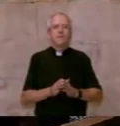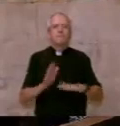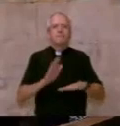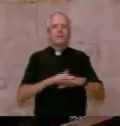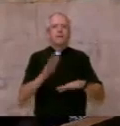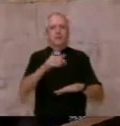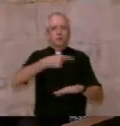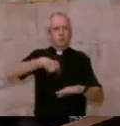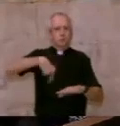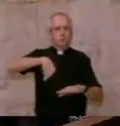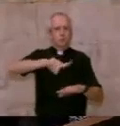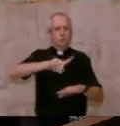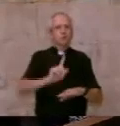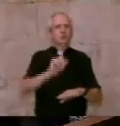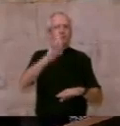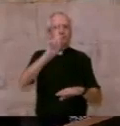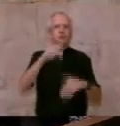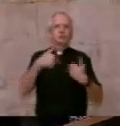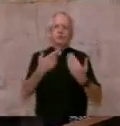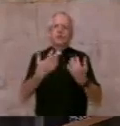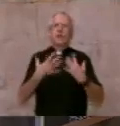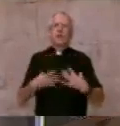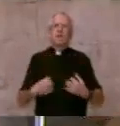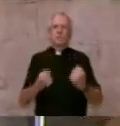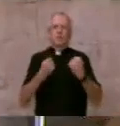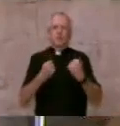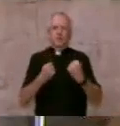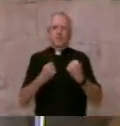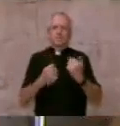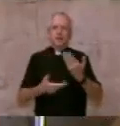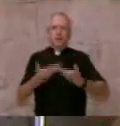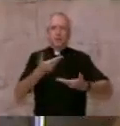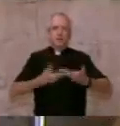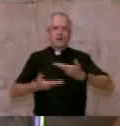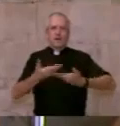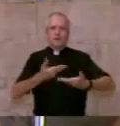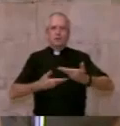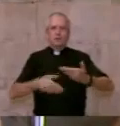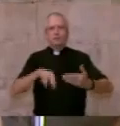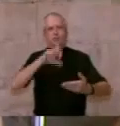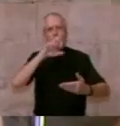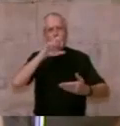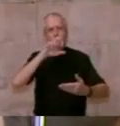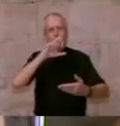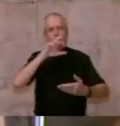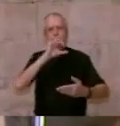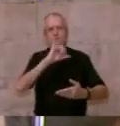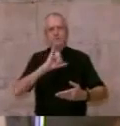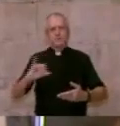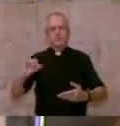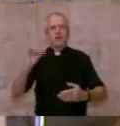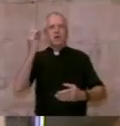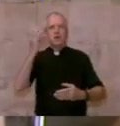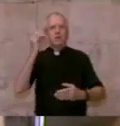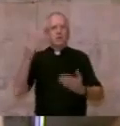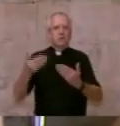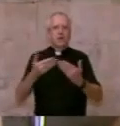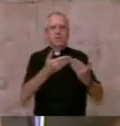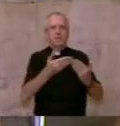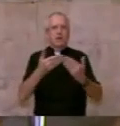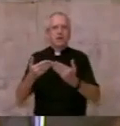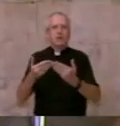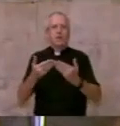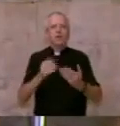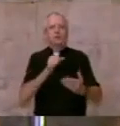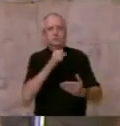Porque a todos nosotros Dios nos dé la fuerza para cooperar con nuestro señor obispo Sergi, anunciando el Evangelio a